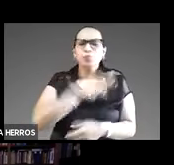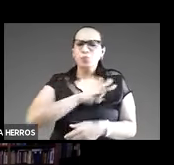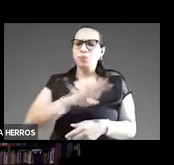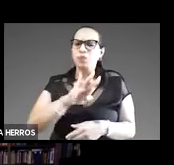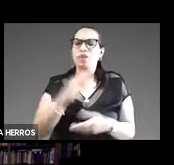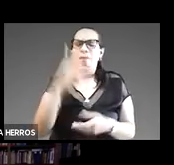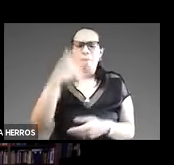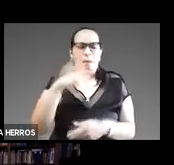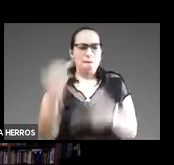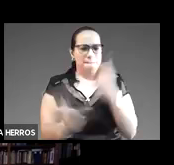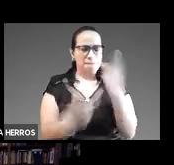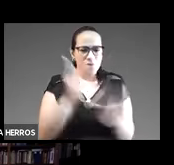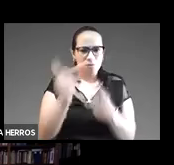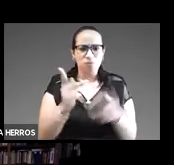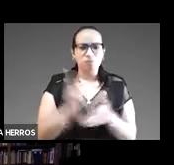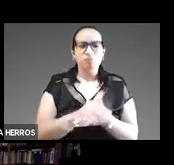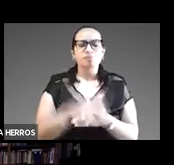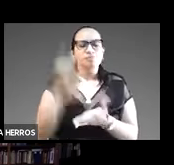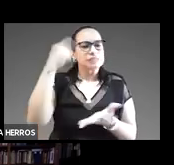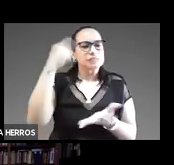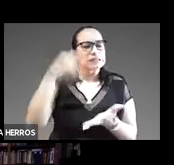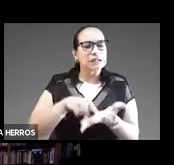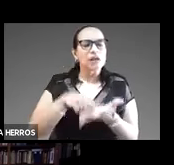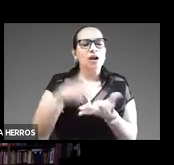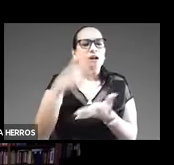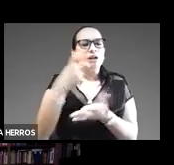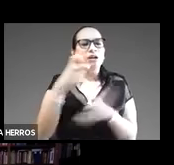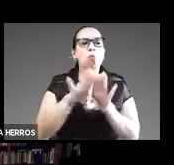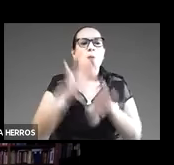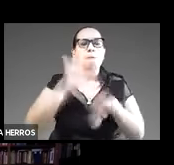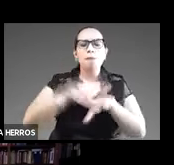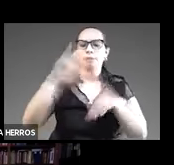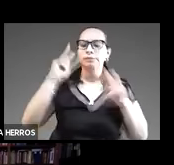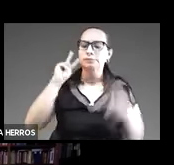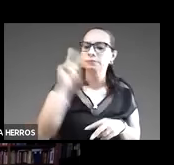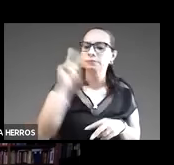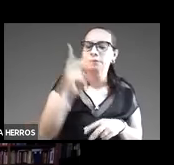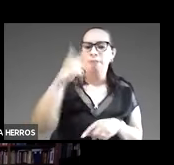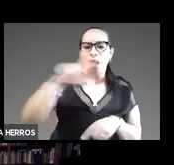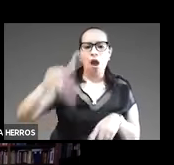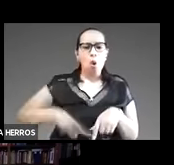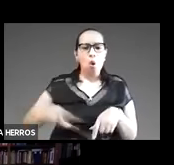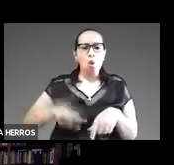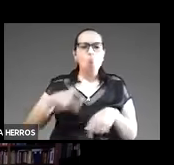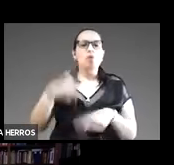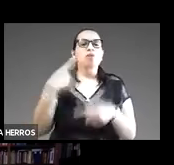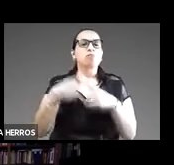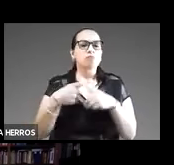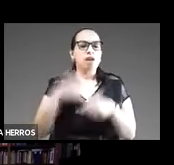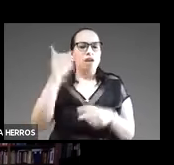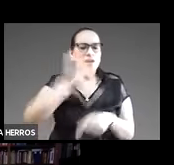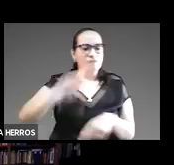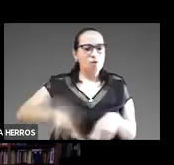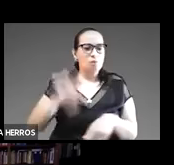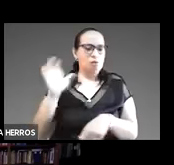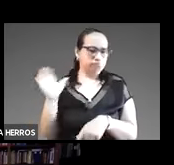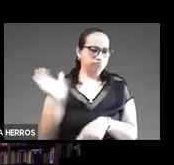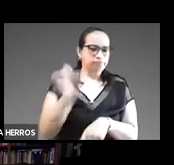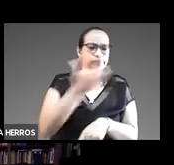esta pregunta y creo que es algo muy, muy visible en el gobierno de la doctora Claudia Sheinbaum, que